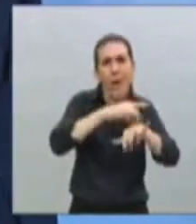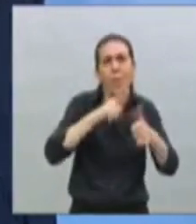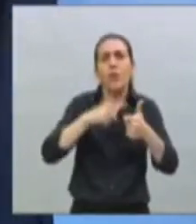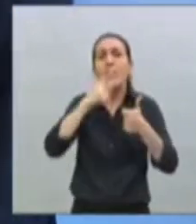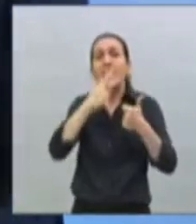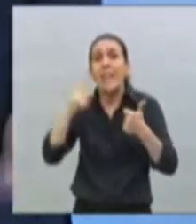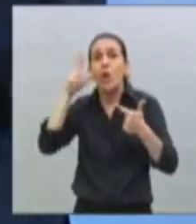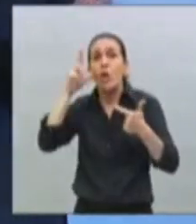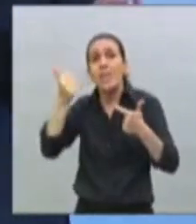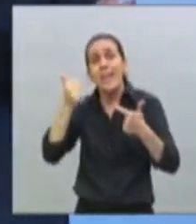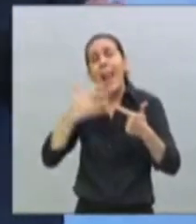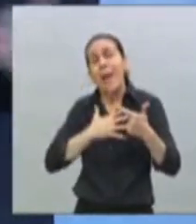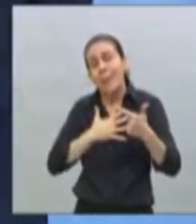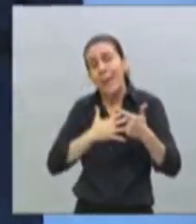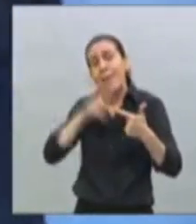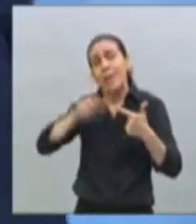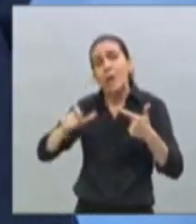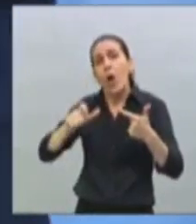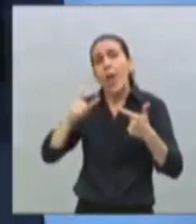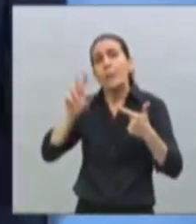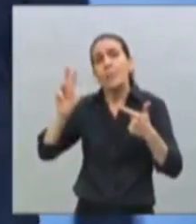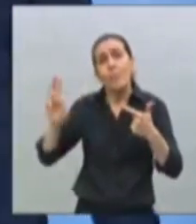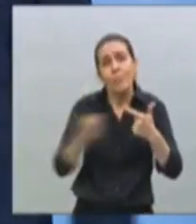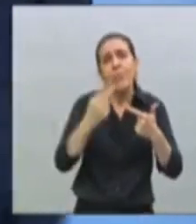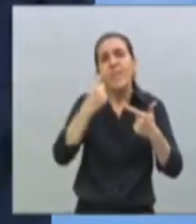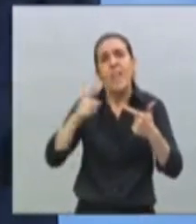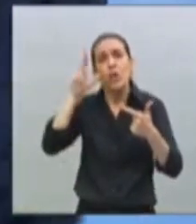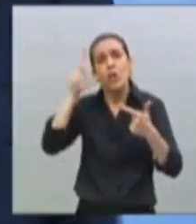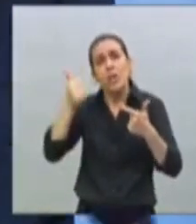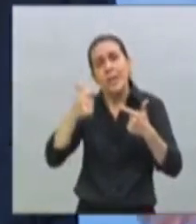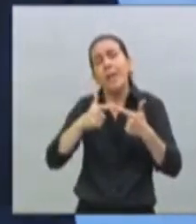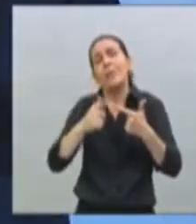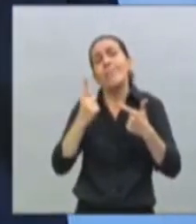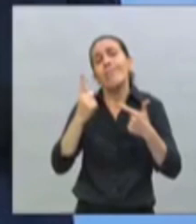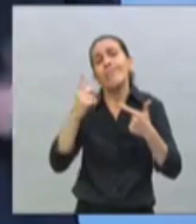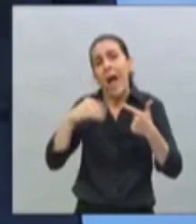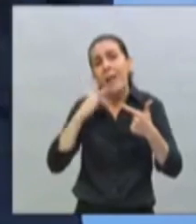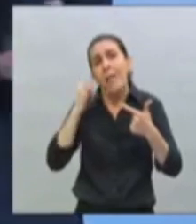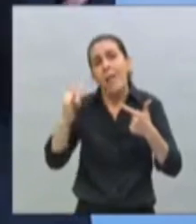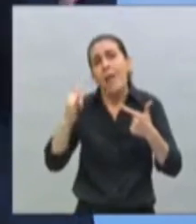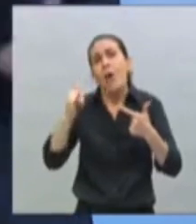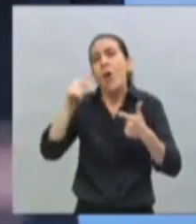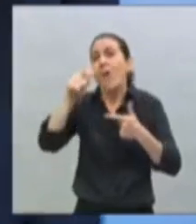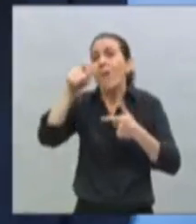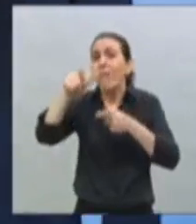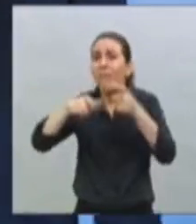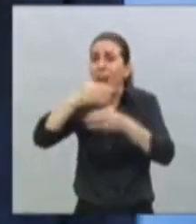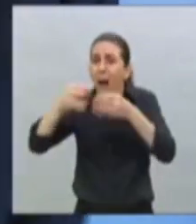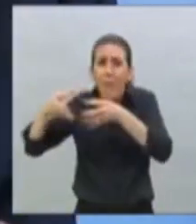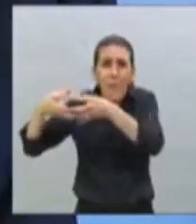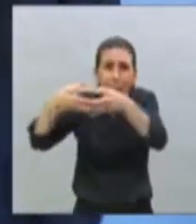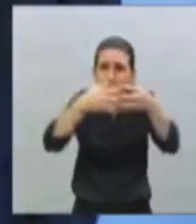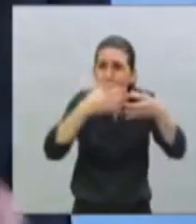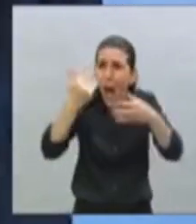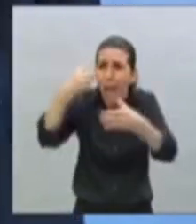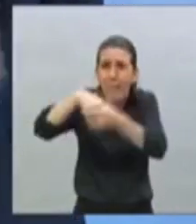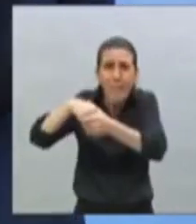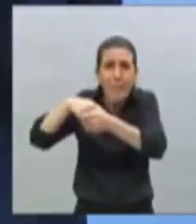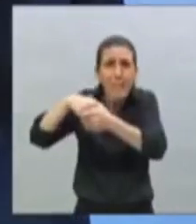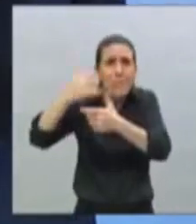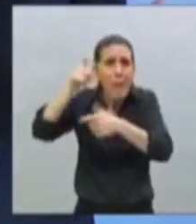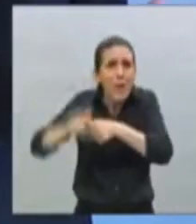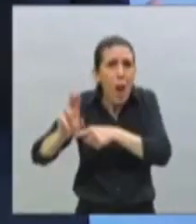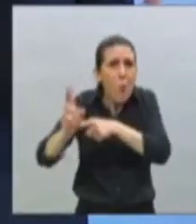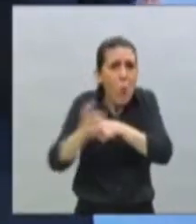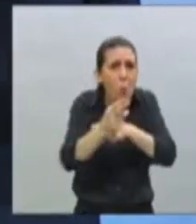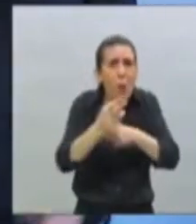fallecidos, lamentablemente. Una vez más, a las familias que han perdido un ser querido, todo mi afecto, todo mi